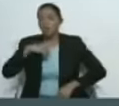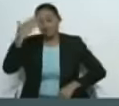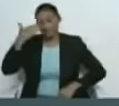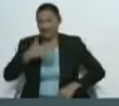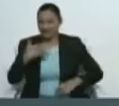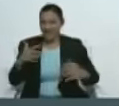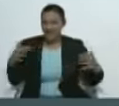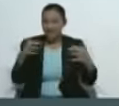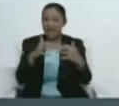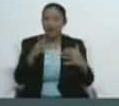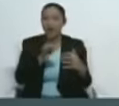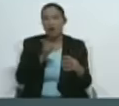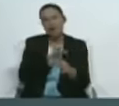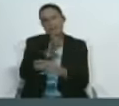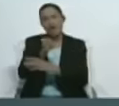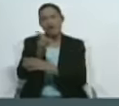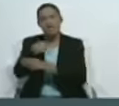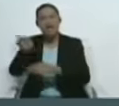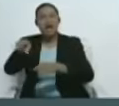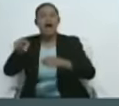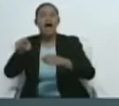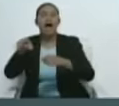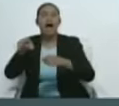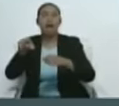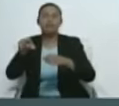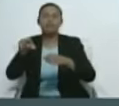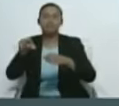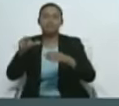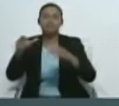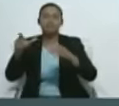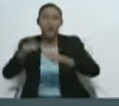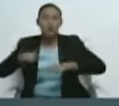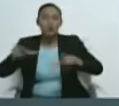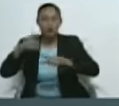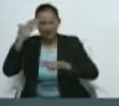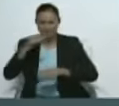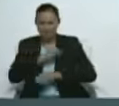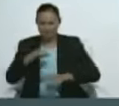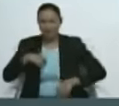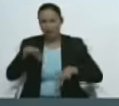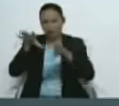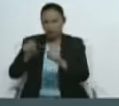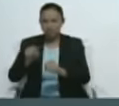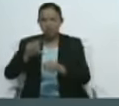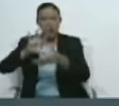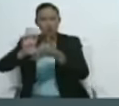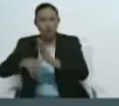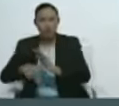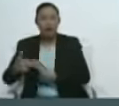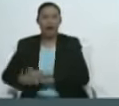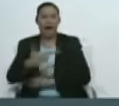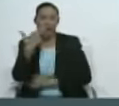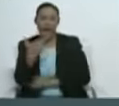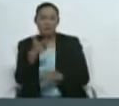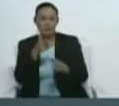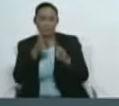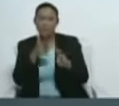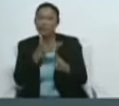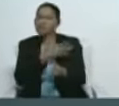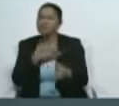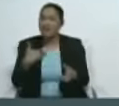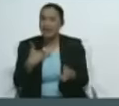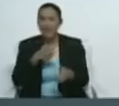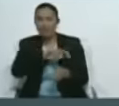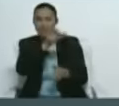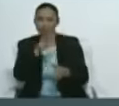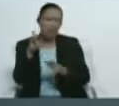asalten los cuarteles y logren el objetivo de apoderarse de las armas y atentar contra la vida de las autoridades del Estado